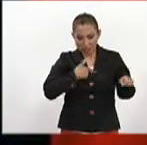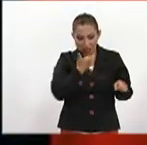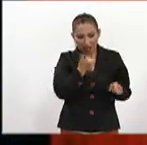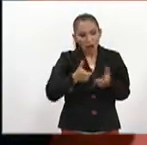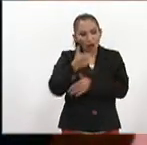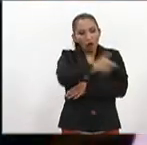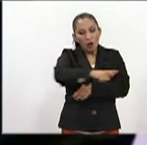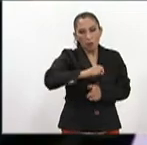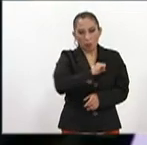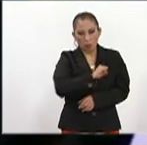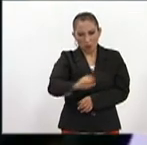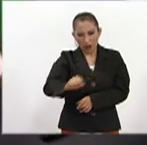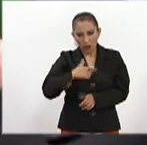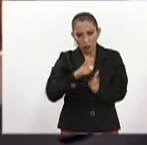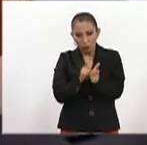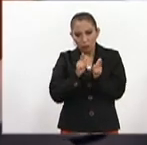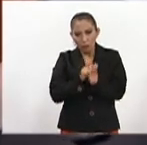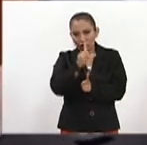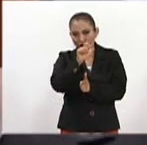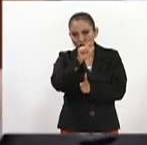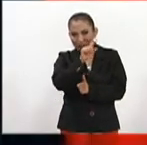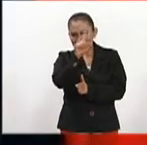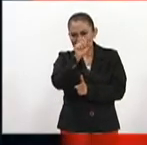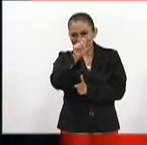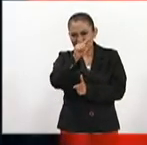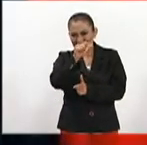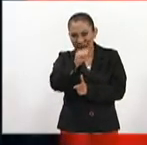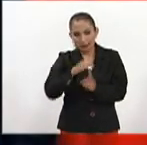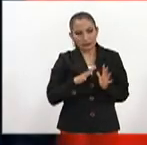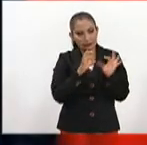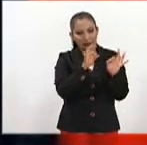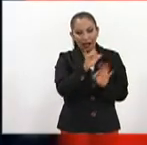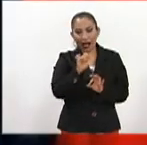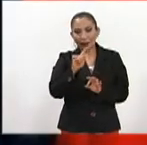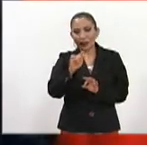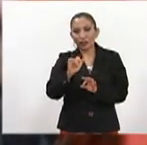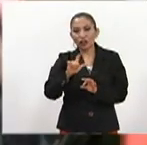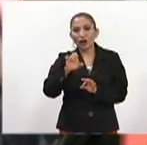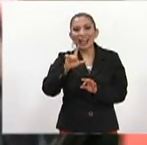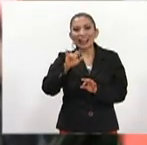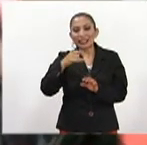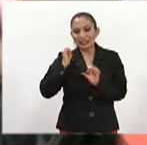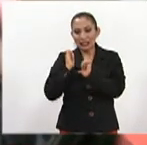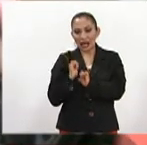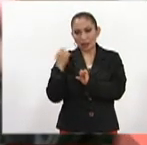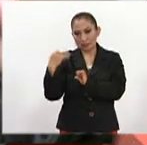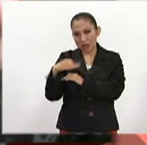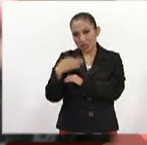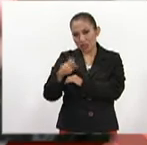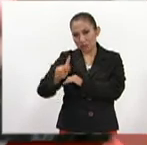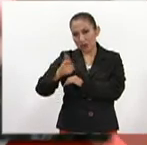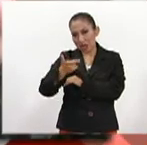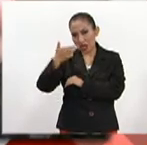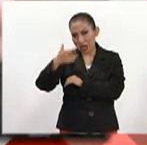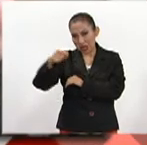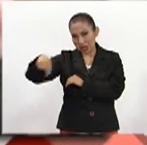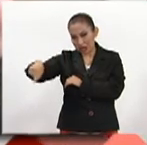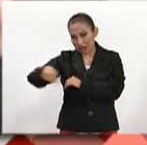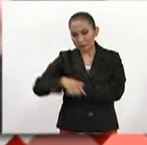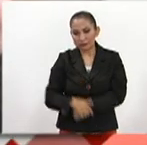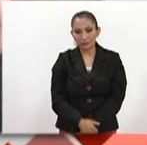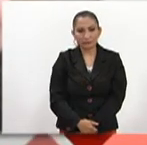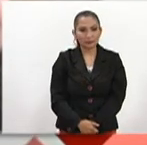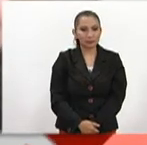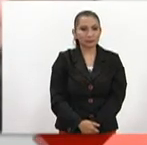de dinero para el grupo criminal Los Zetas. Así lo confirmó Alberto Elías Beltrán, encargado de despacho de la Procuraduría General de